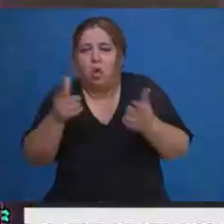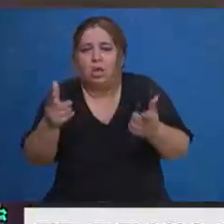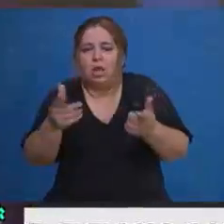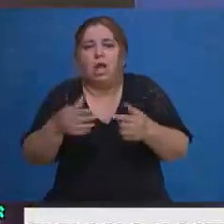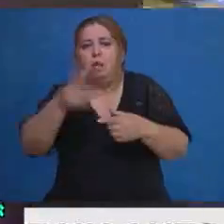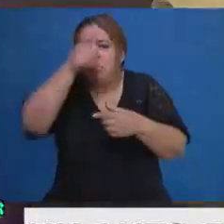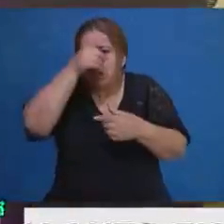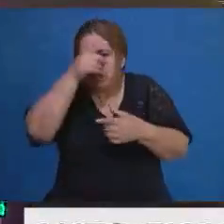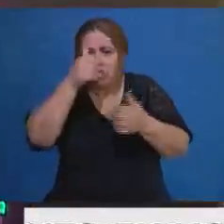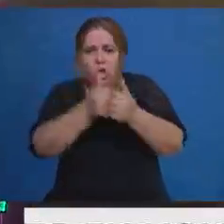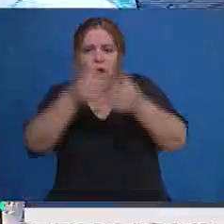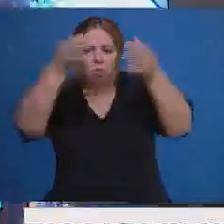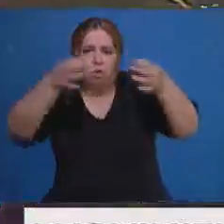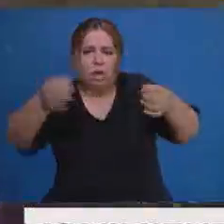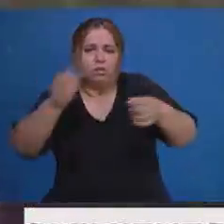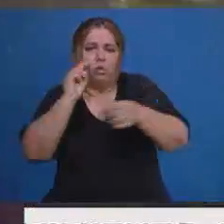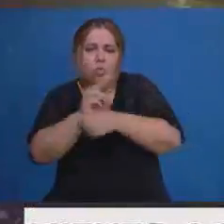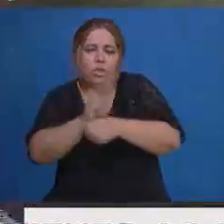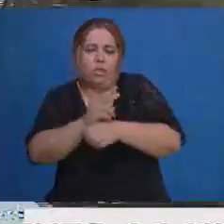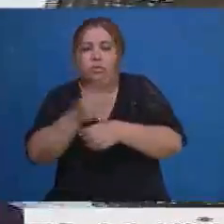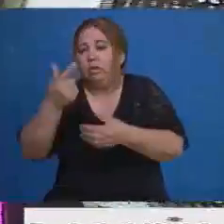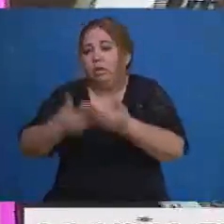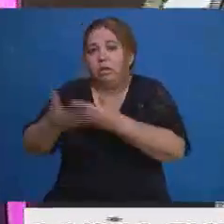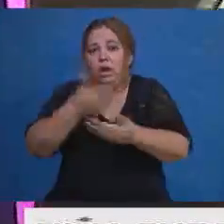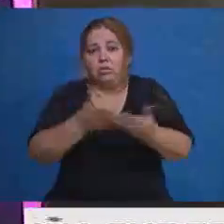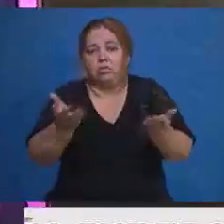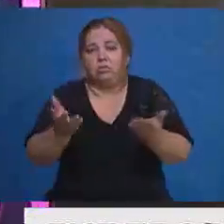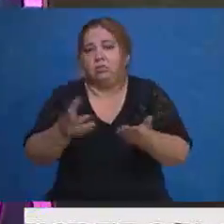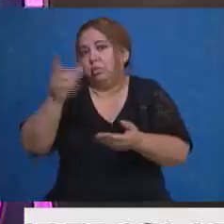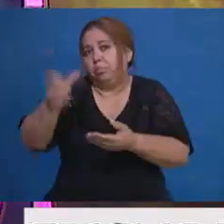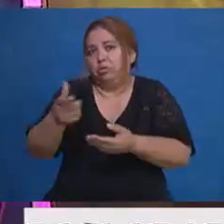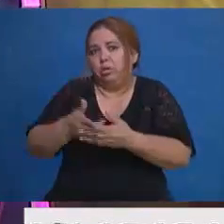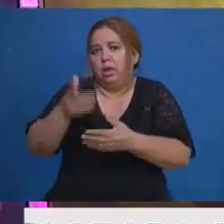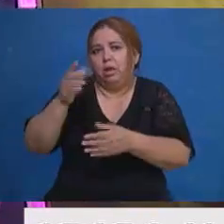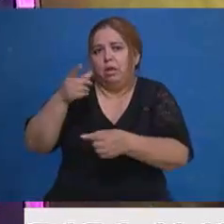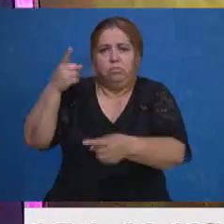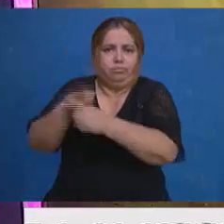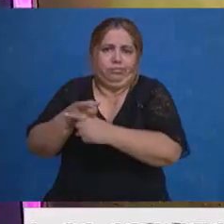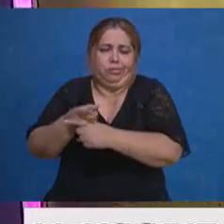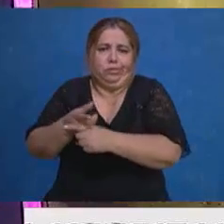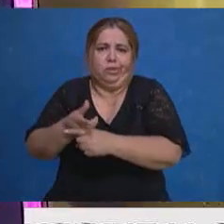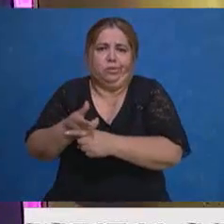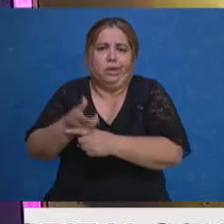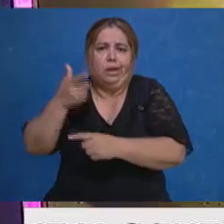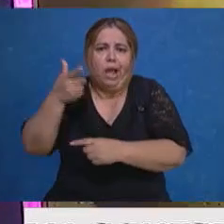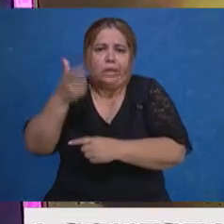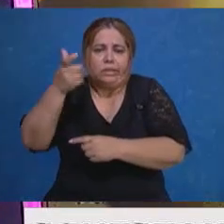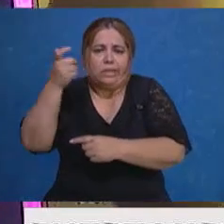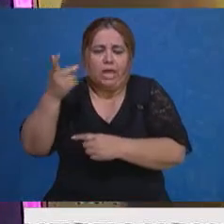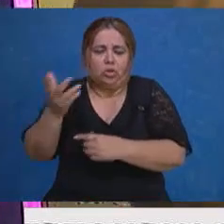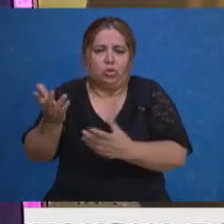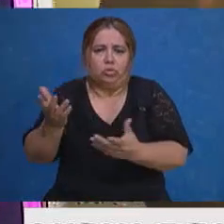los especialistas, para tener a una persona acusada de asesinatos y de estas características. Un hombre de